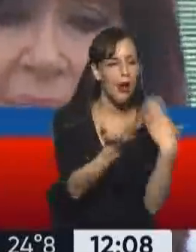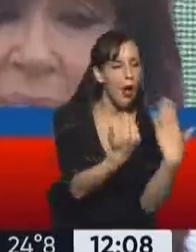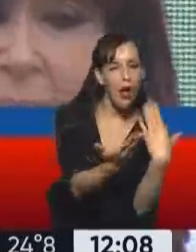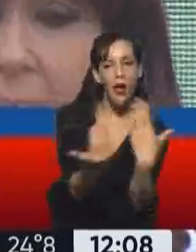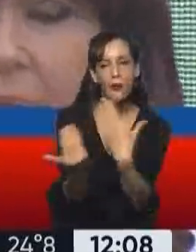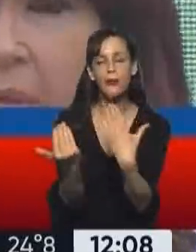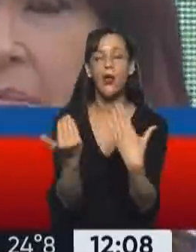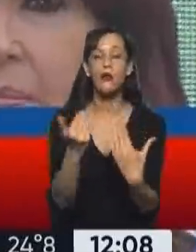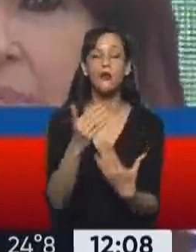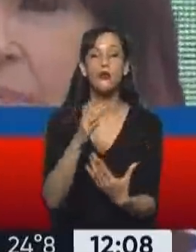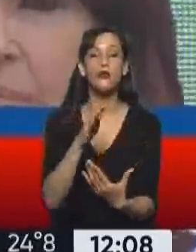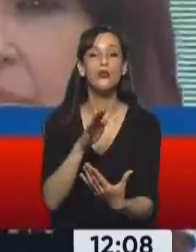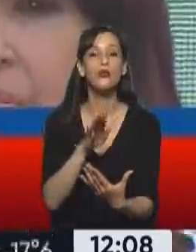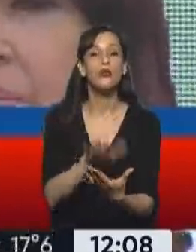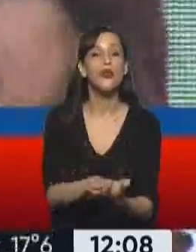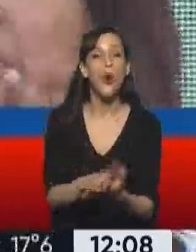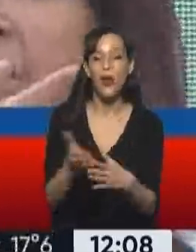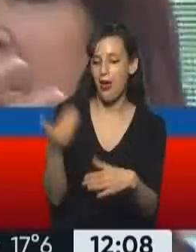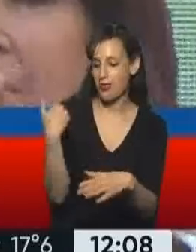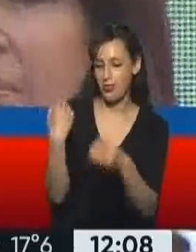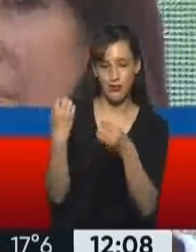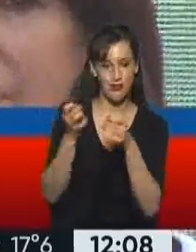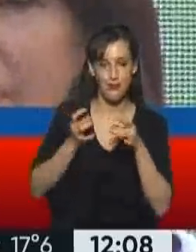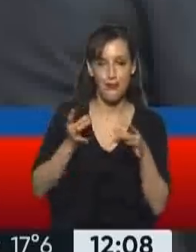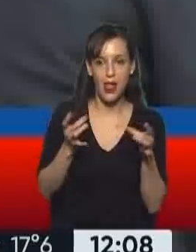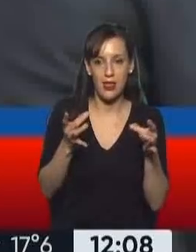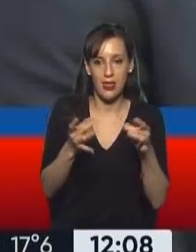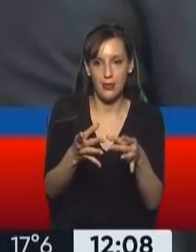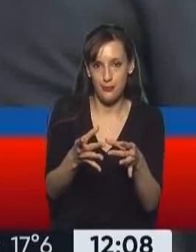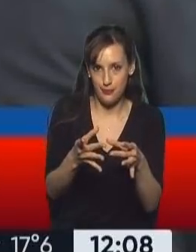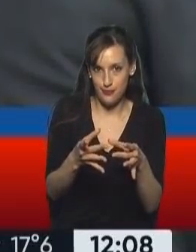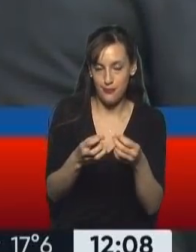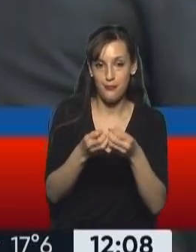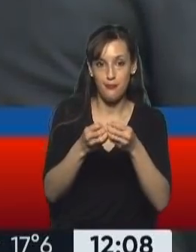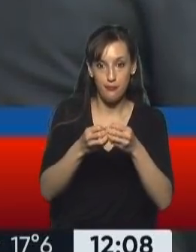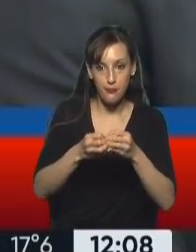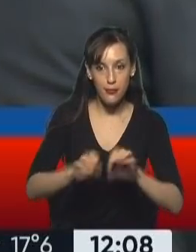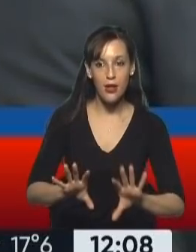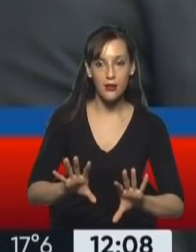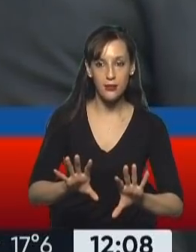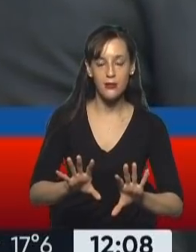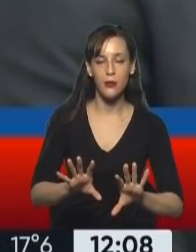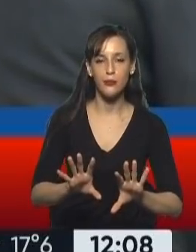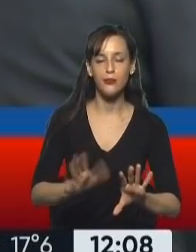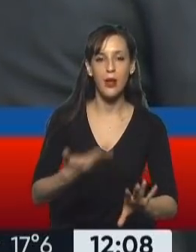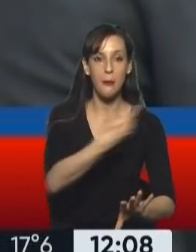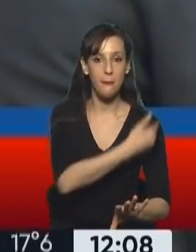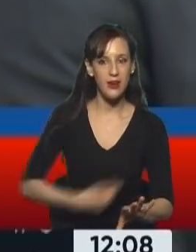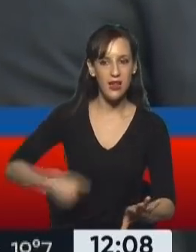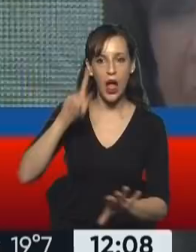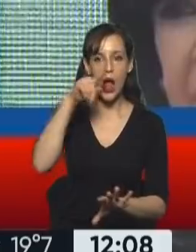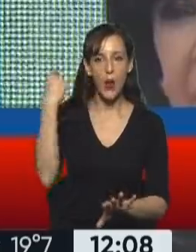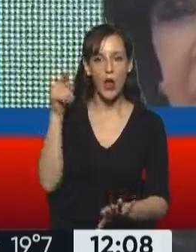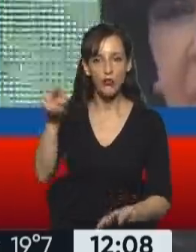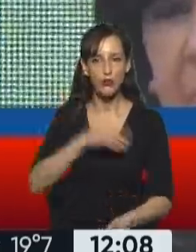sobre, una vez comenzada la pandemia, lo que podría sentir el presidente. A mí